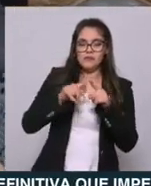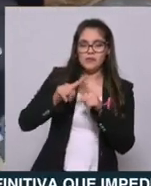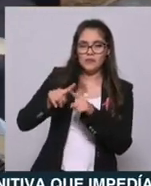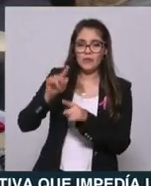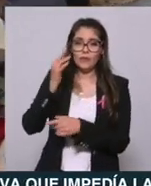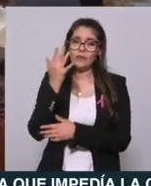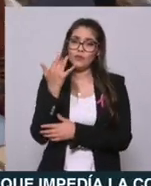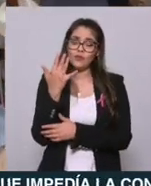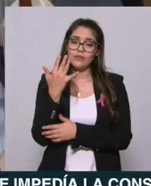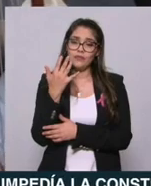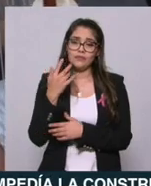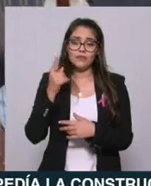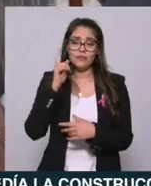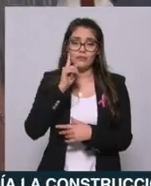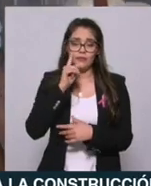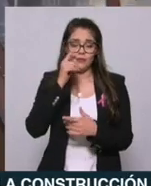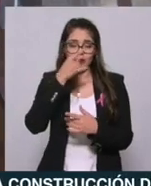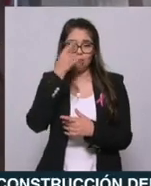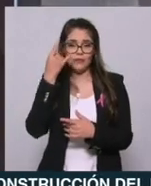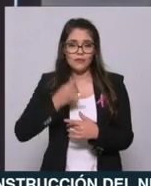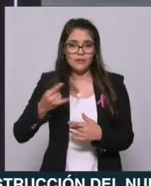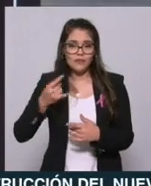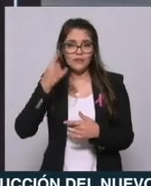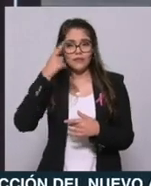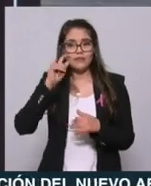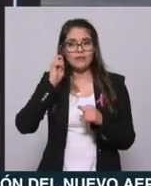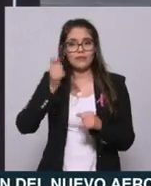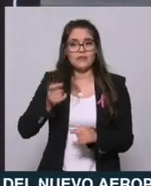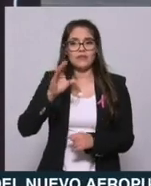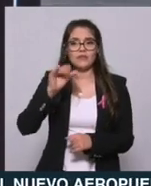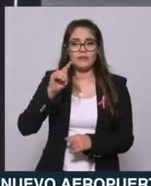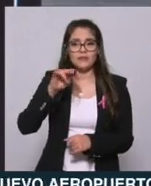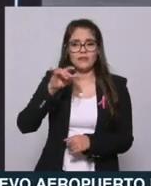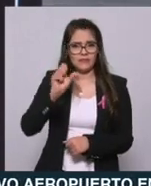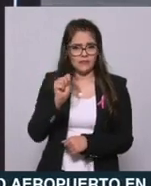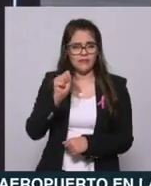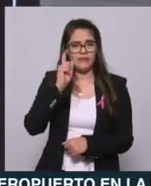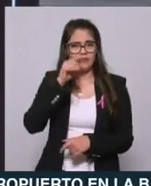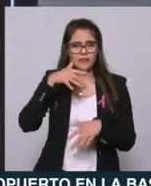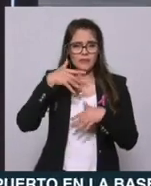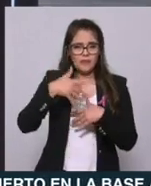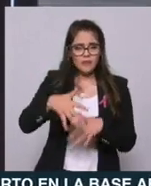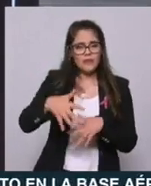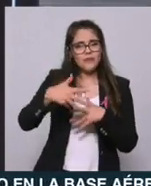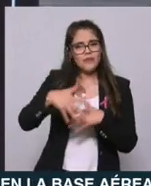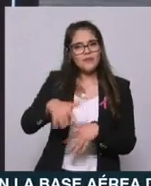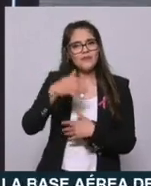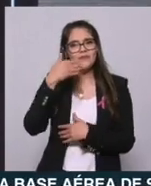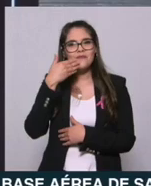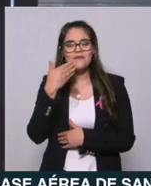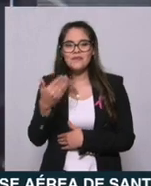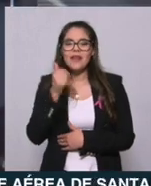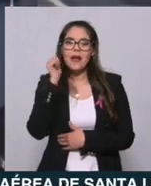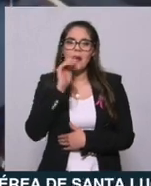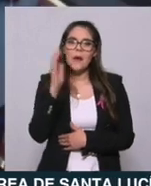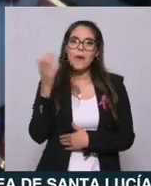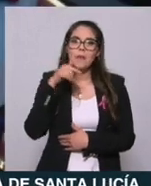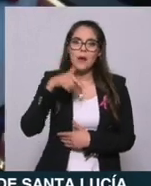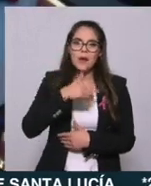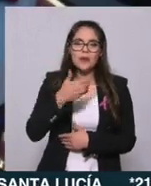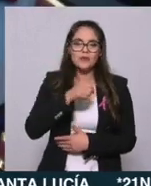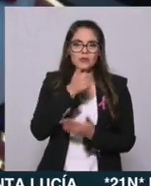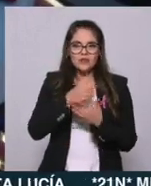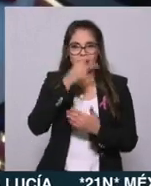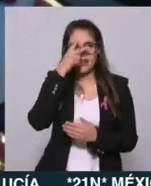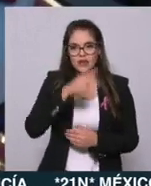50 Catrinas desfilarán en la sexta megaprocesión de Catrinas, desfile que se ha convertido en una tradición en la capital. José